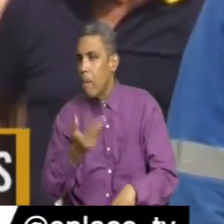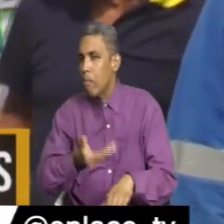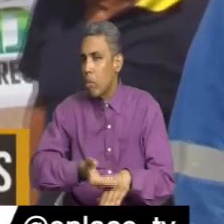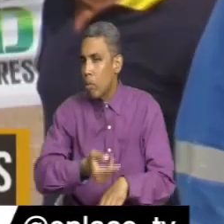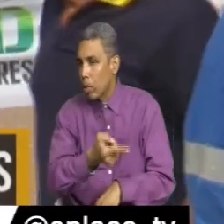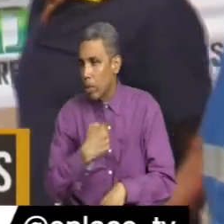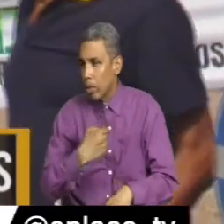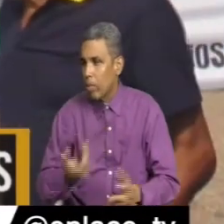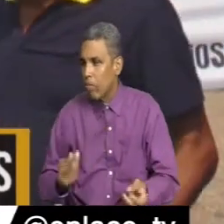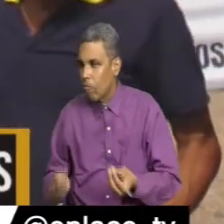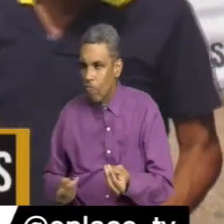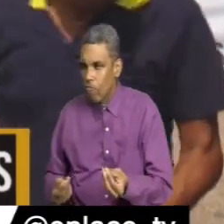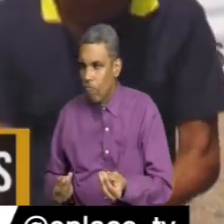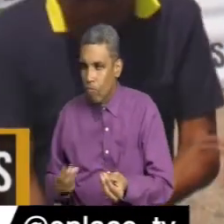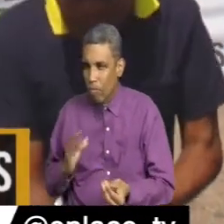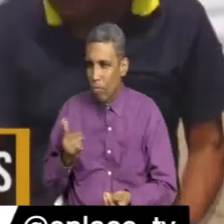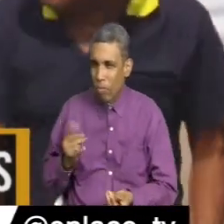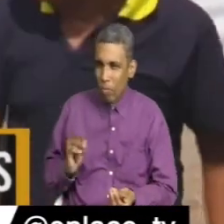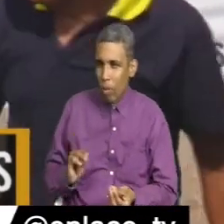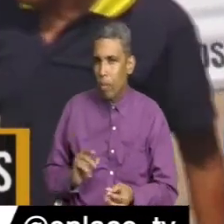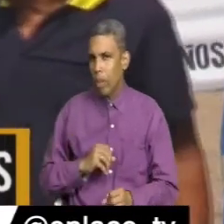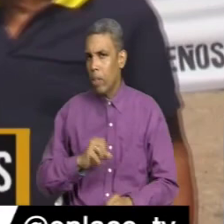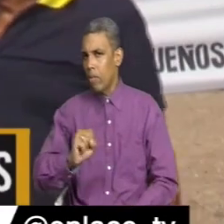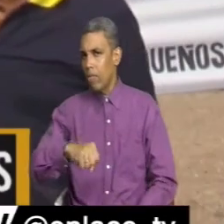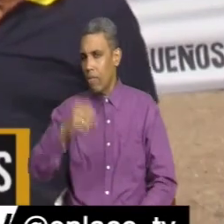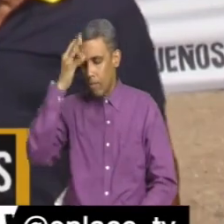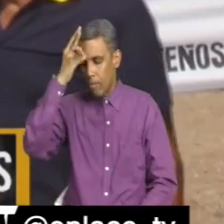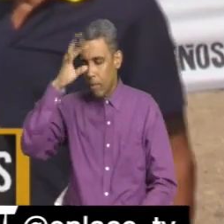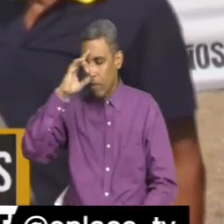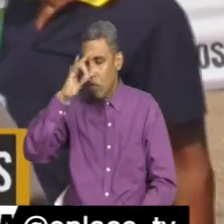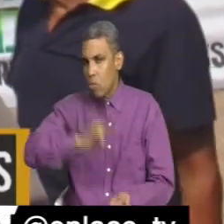pero creo que de pronto puede haber